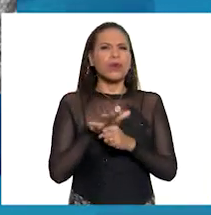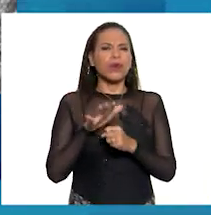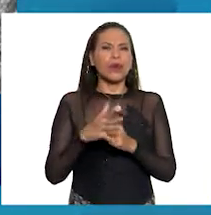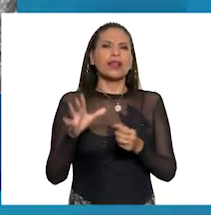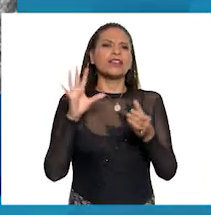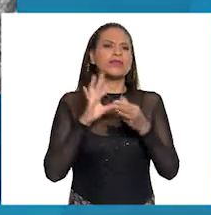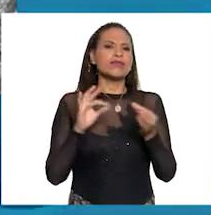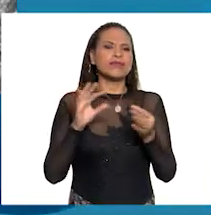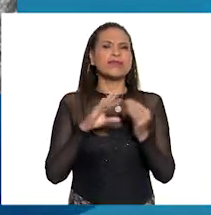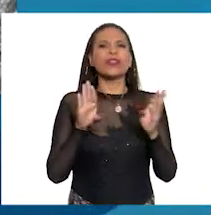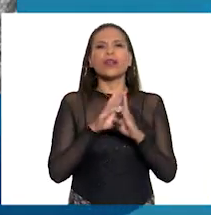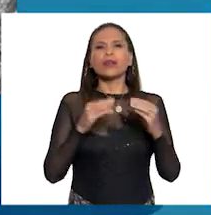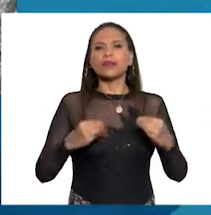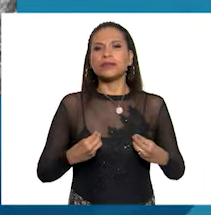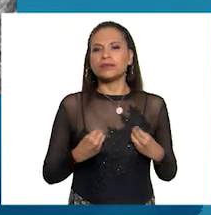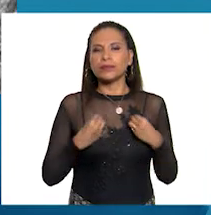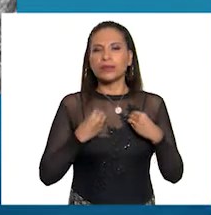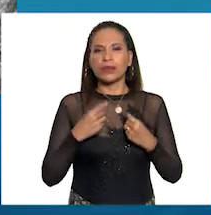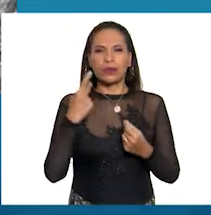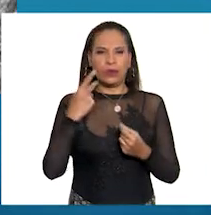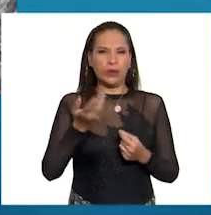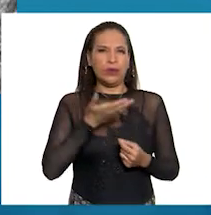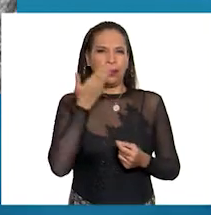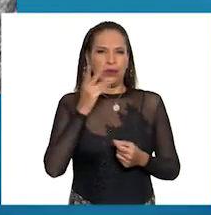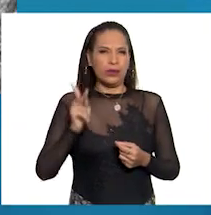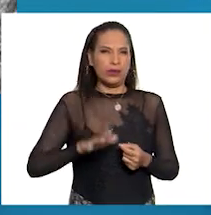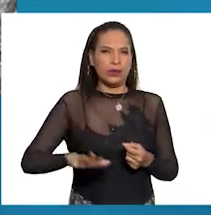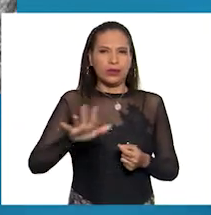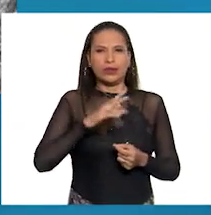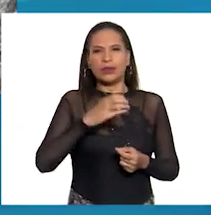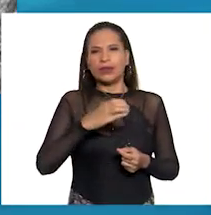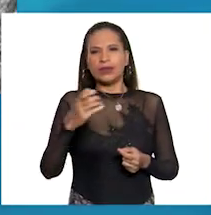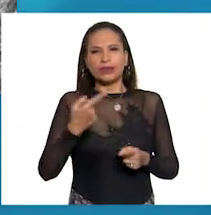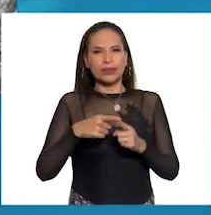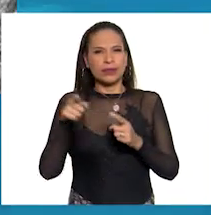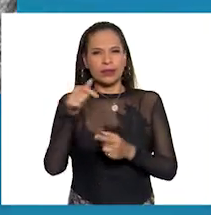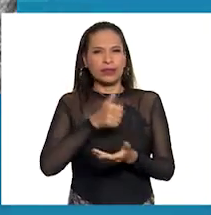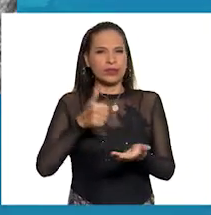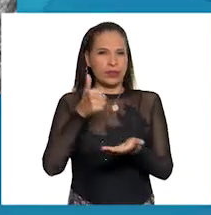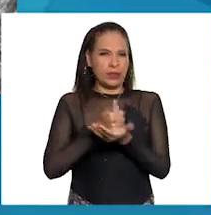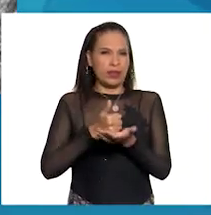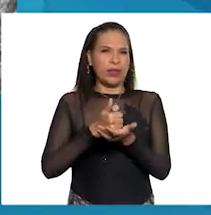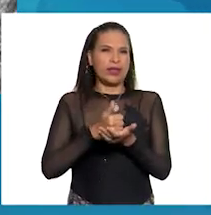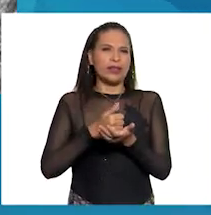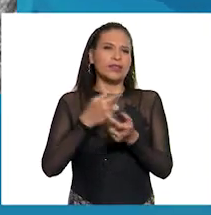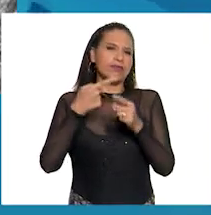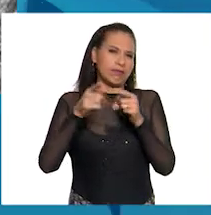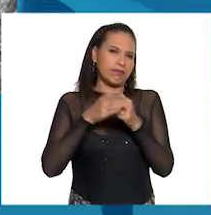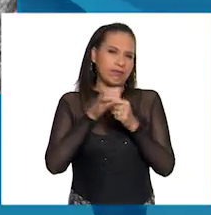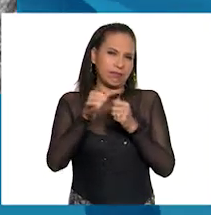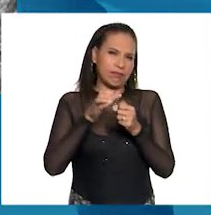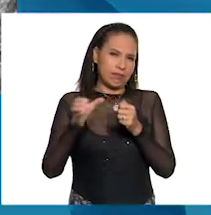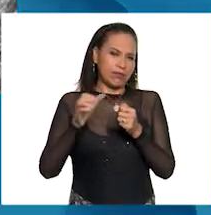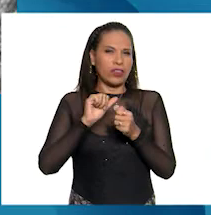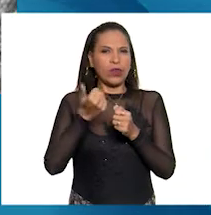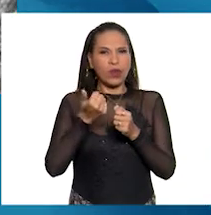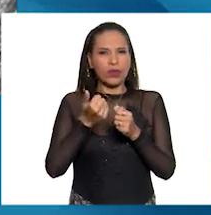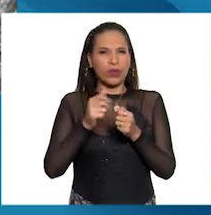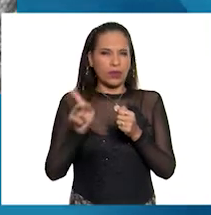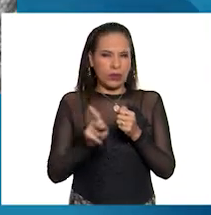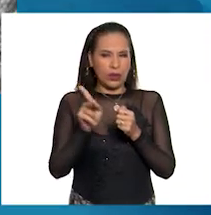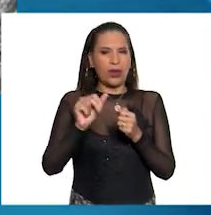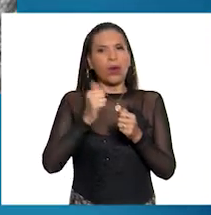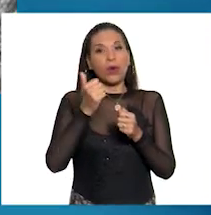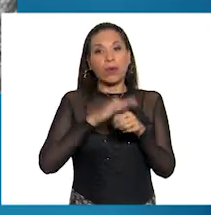nos cuentan cómo era el estilo de vida en los poblados rurales del interior de la República, en comparación con las grandes ciudades más